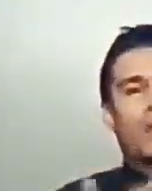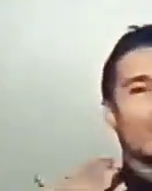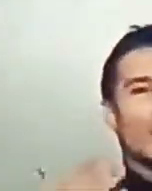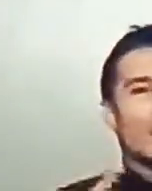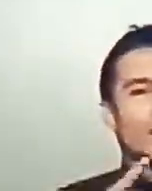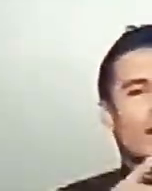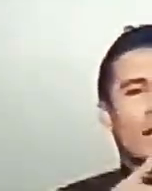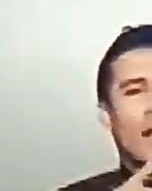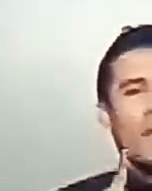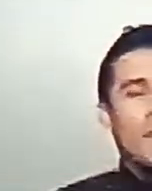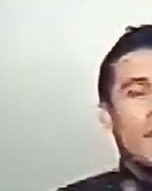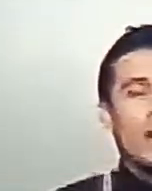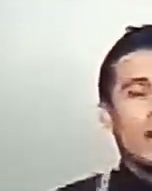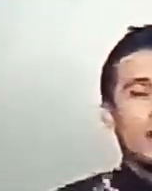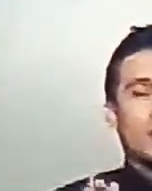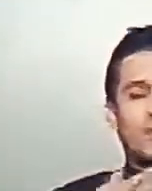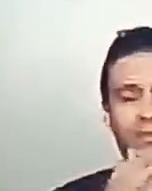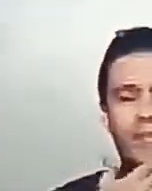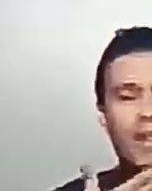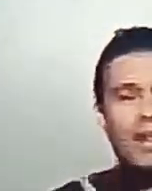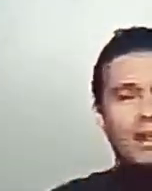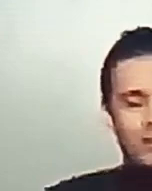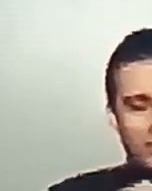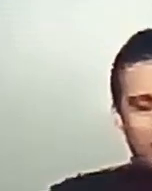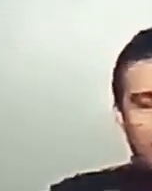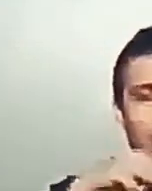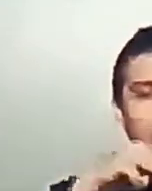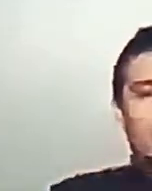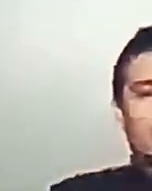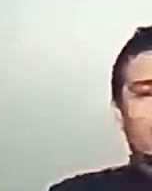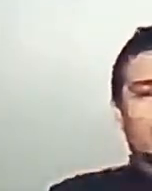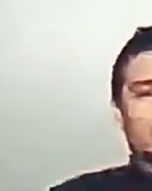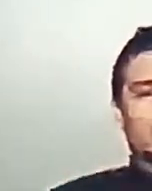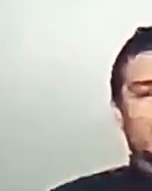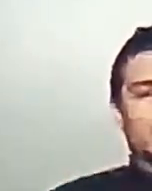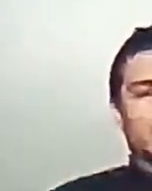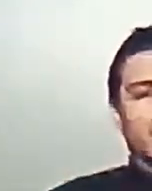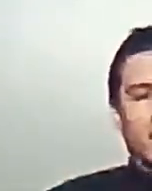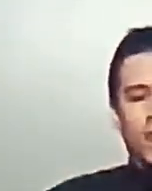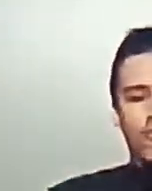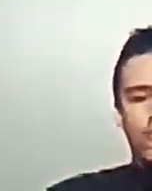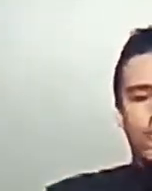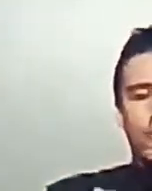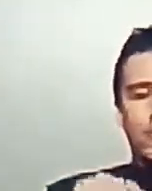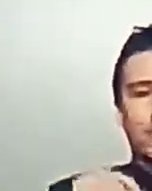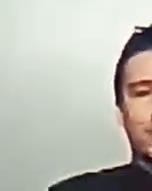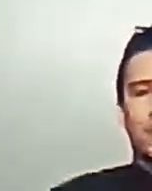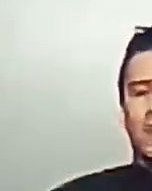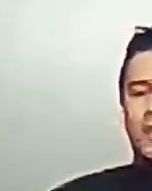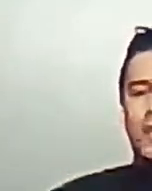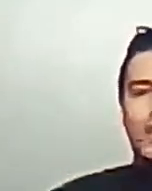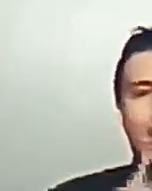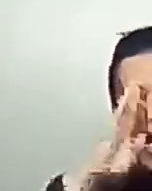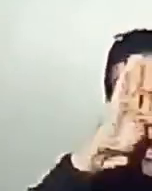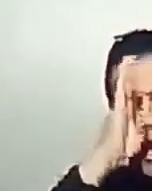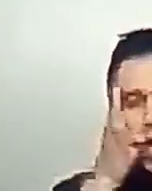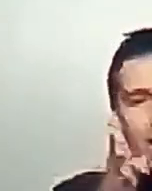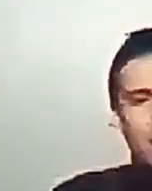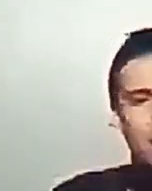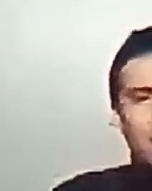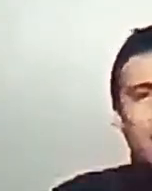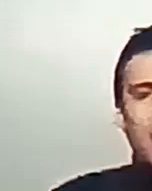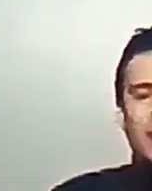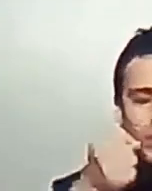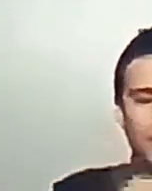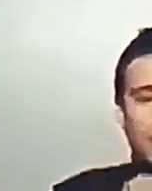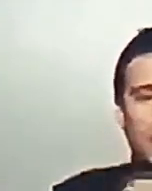los manabitas, una tierra incansablemente leal, trabajadora y grata. Quiero decirles que este 5 de febrero